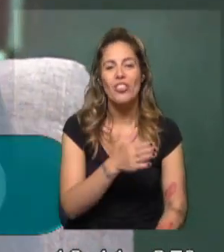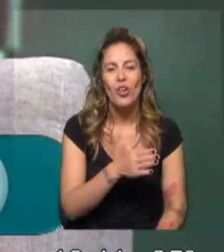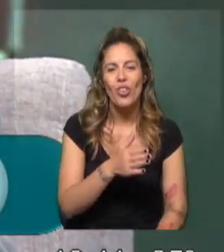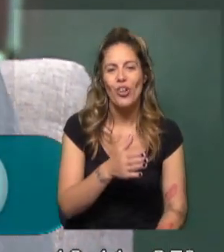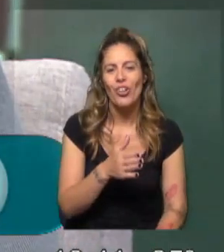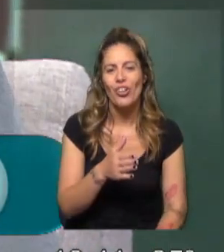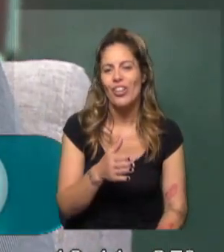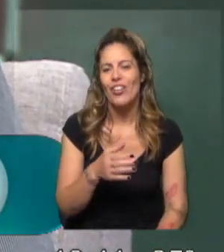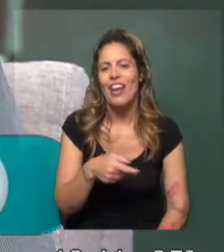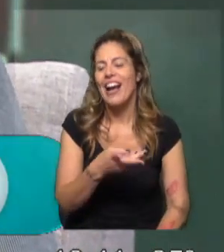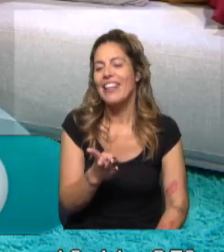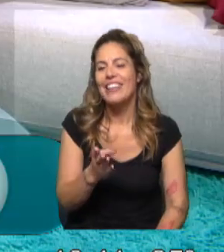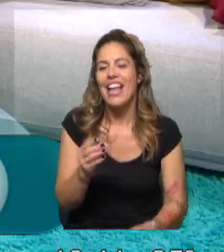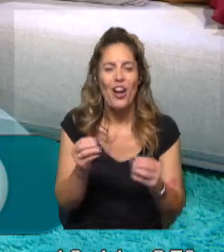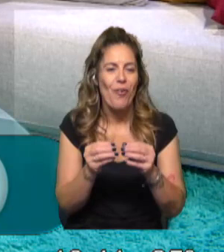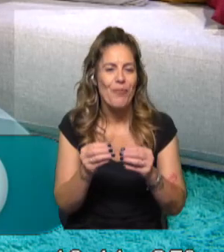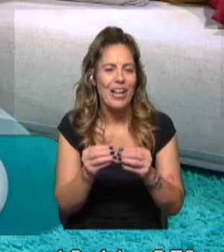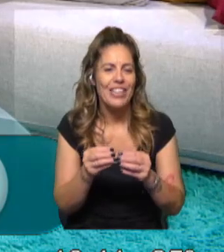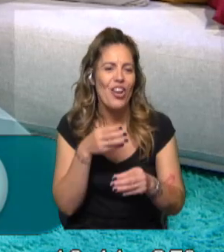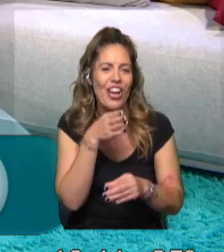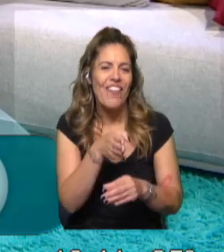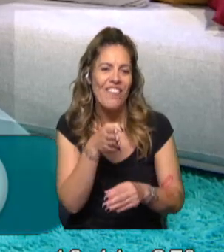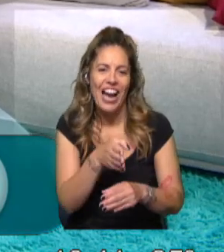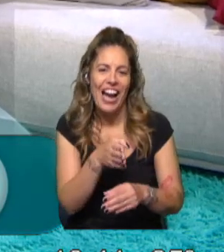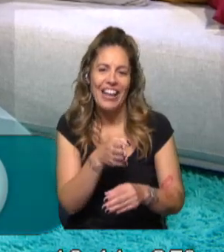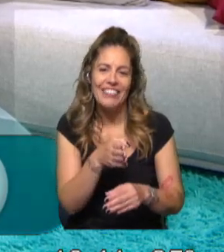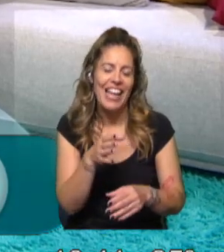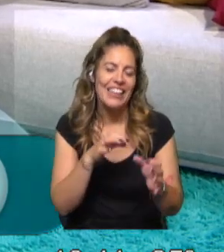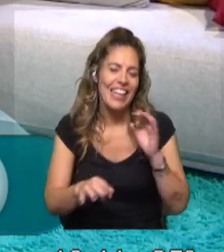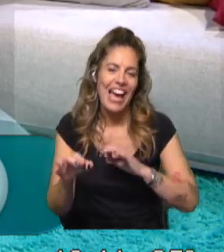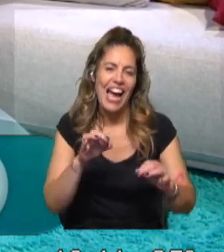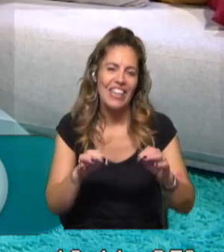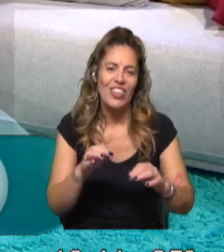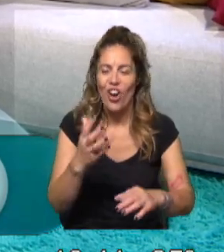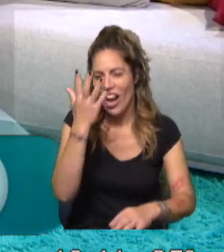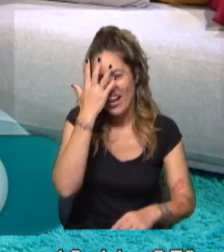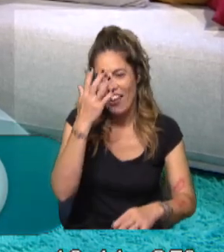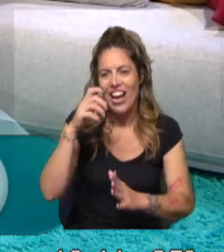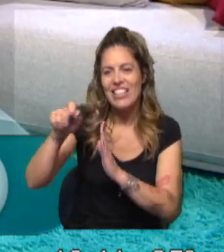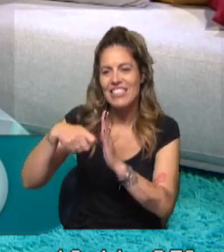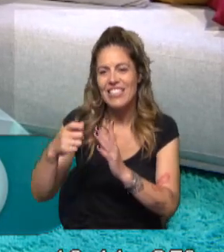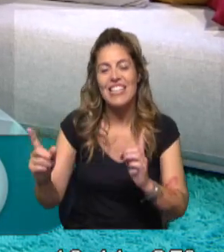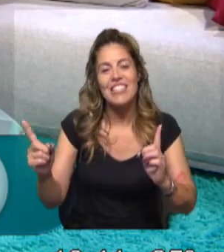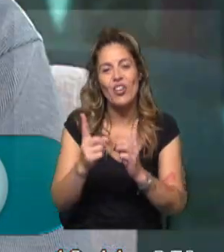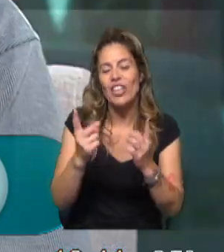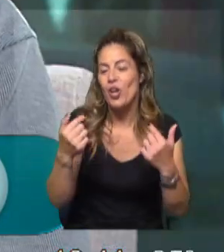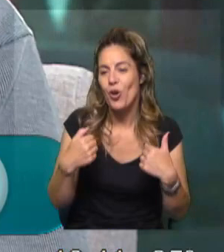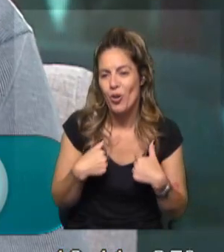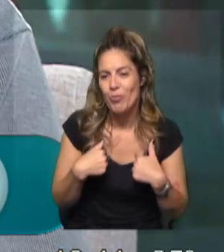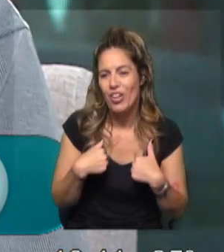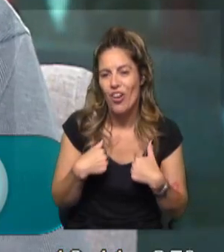que sé, una cantidad de compañeros que andan por ahí, por el teatro, el carnaval, por el cine. Por... Digo, se encontraron conmigo y fue